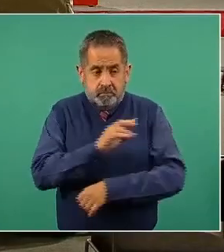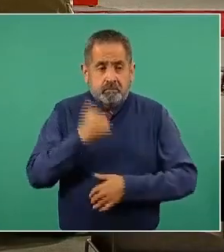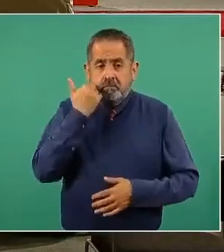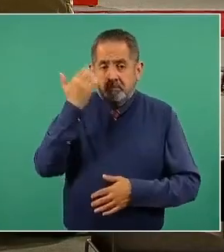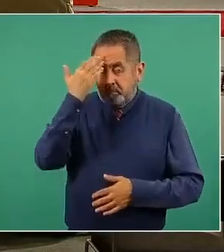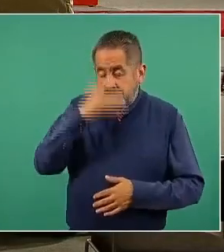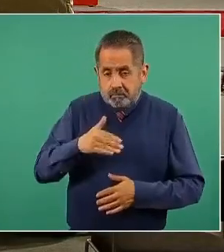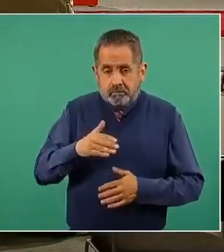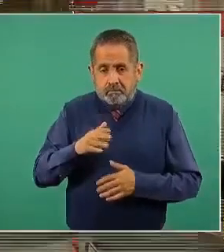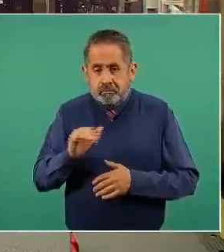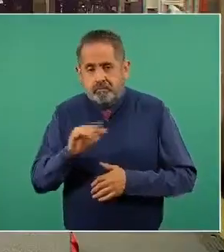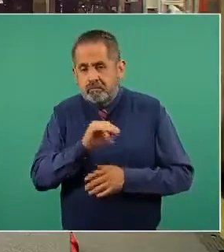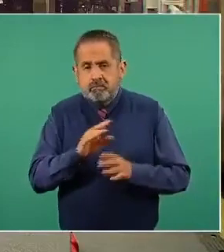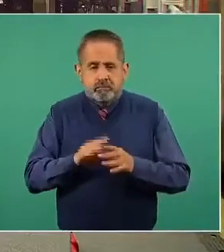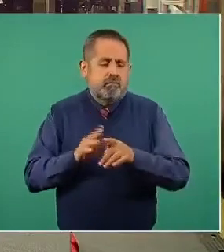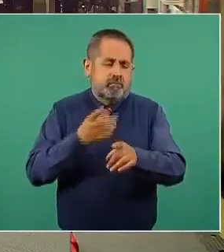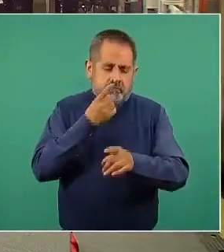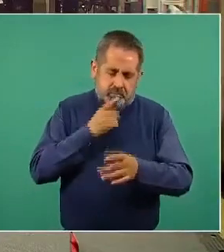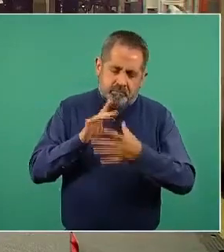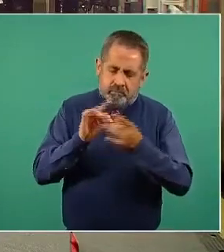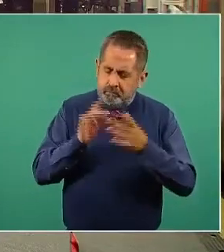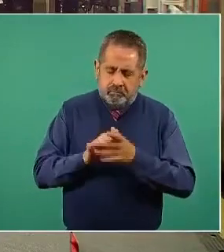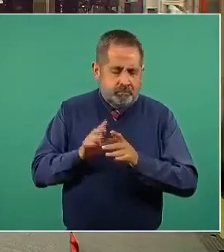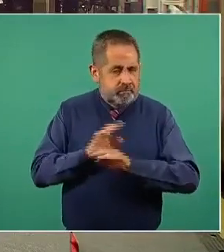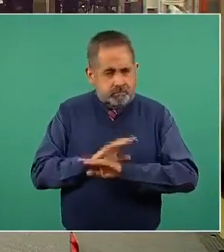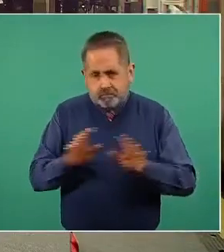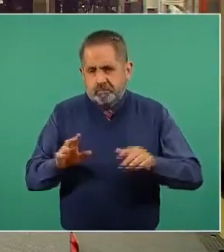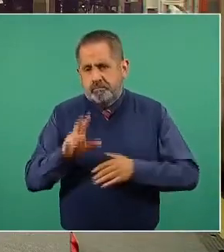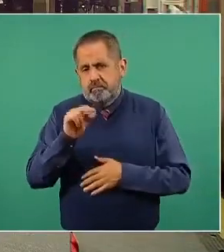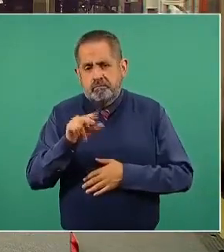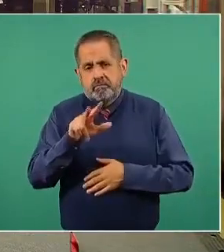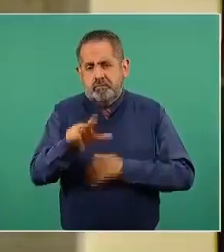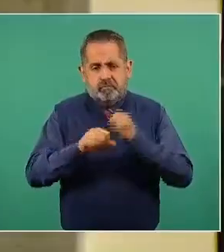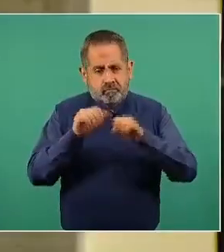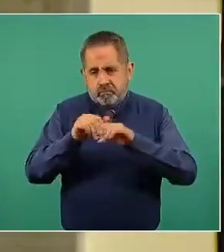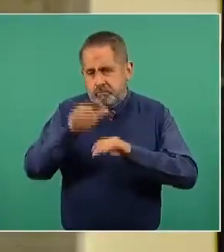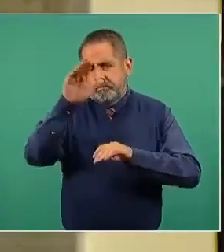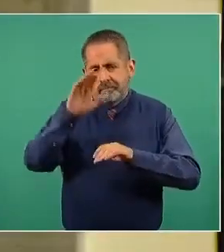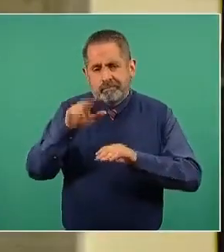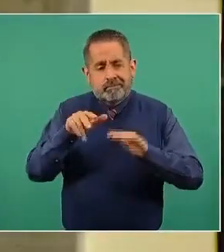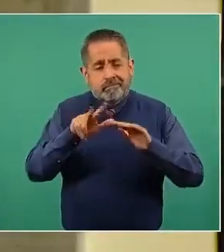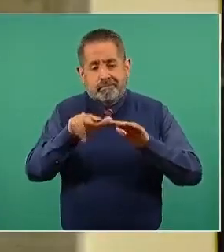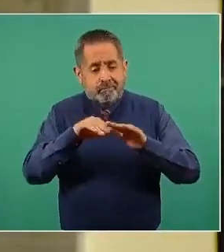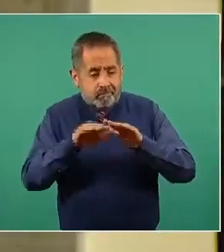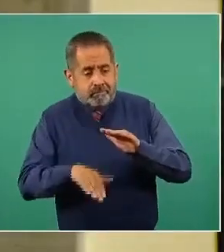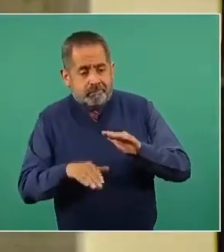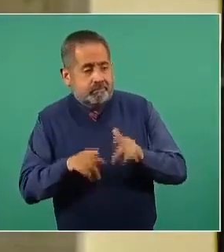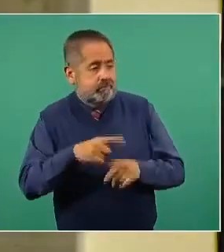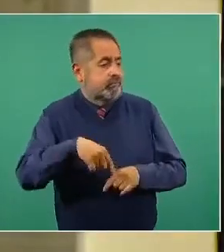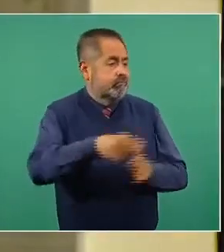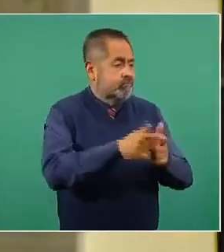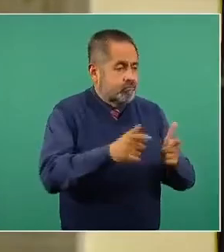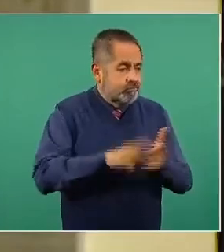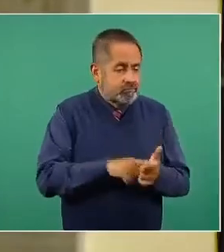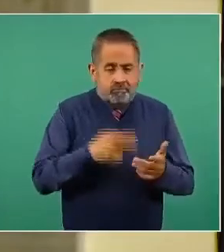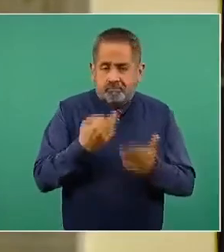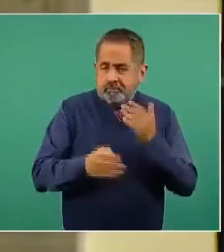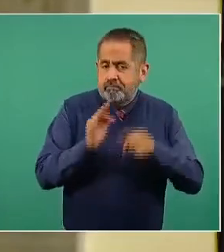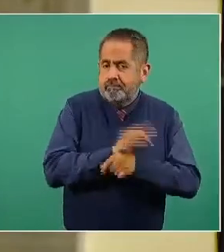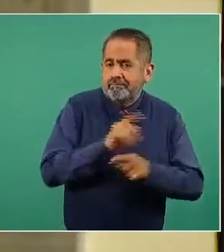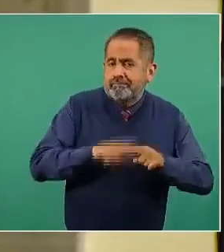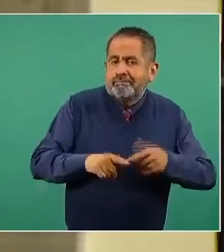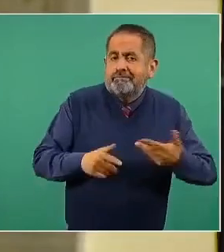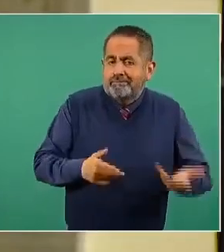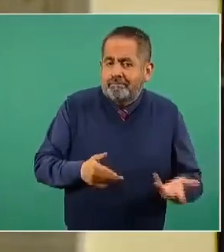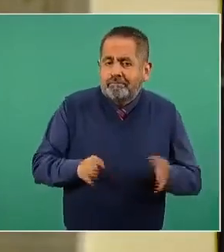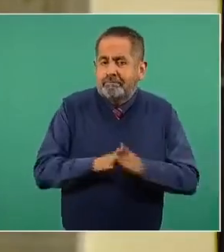saberlo realmente, aunque usted, bueno, se ha mencionado aquí que de 18 para arriba, pero también es un sector vulnerable, entonces quieren saber qué va a